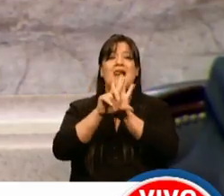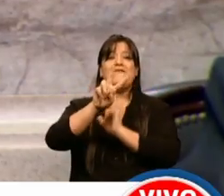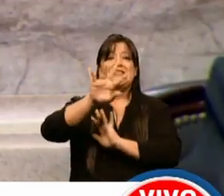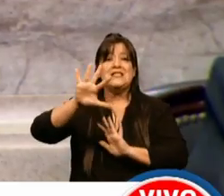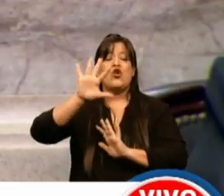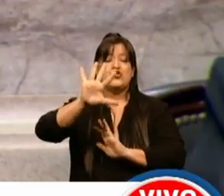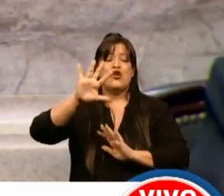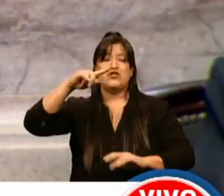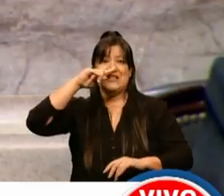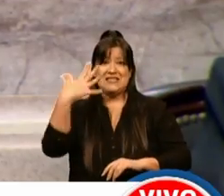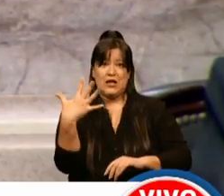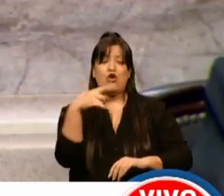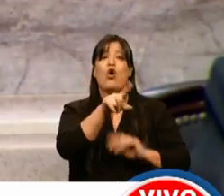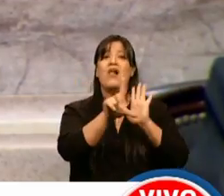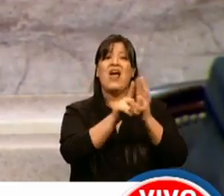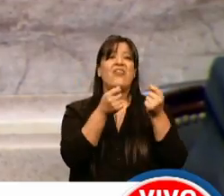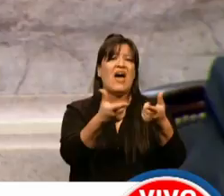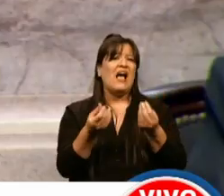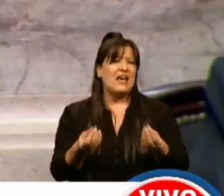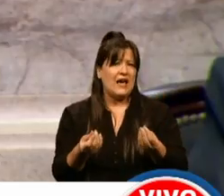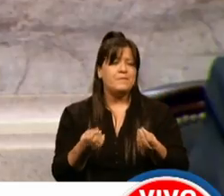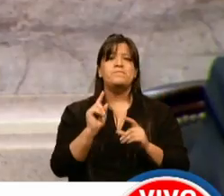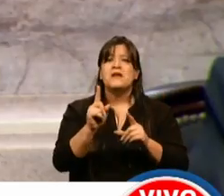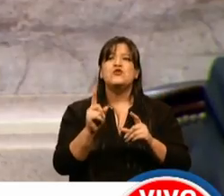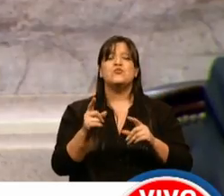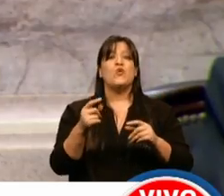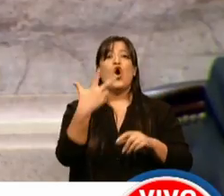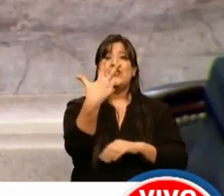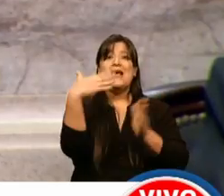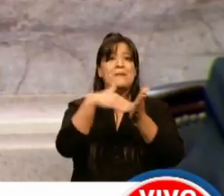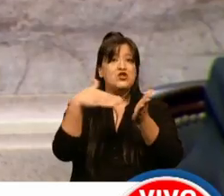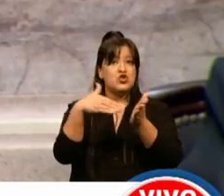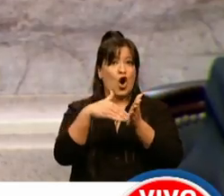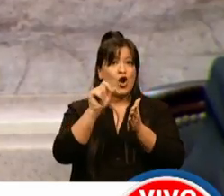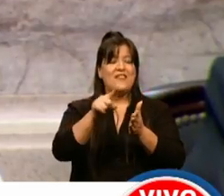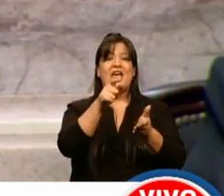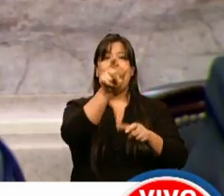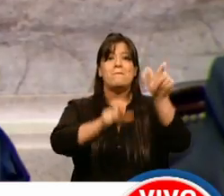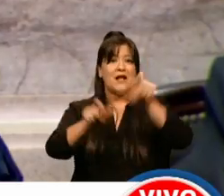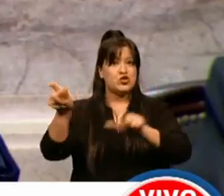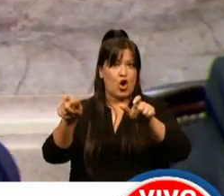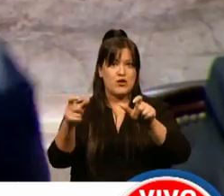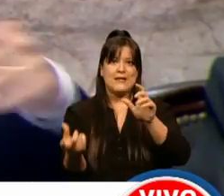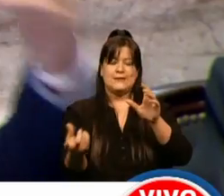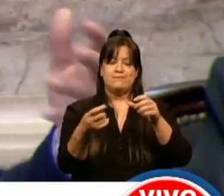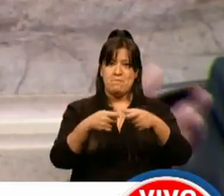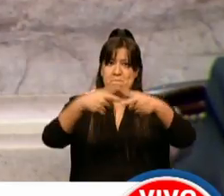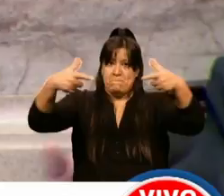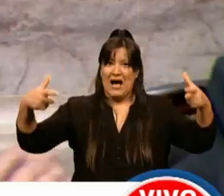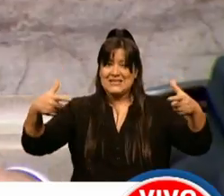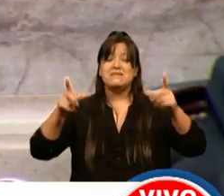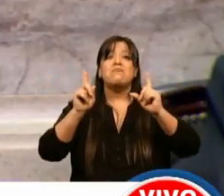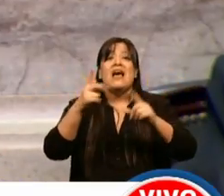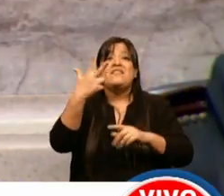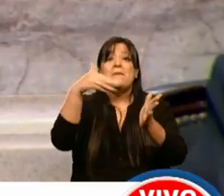65 lo que va a permitir este sumar más de 3 millones de beneficiarios y beneficiarias más de 3 millones de